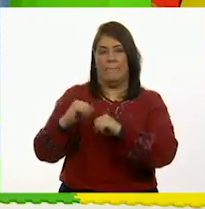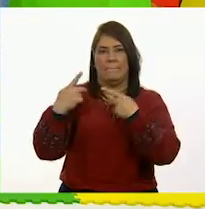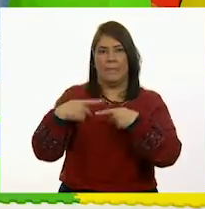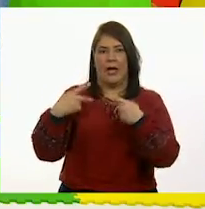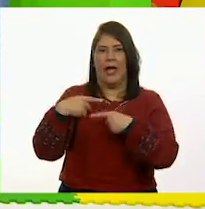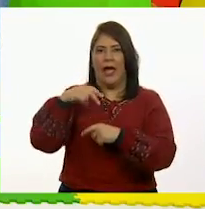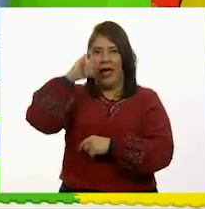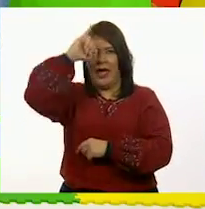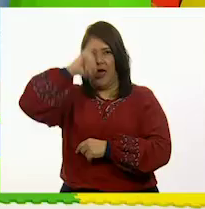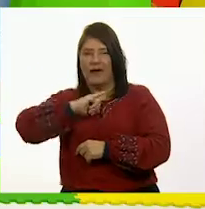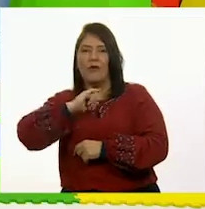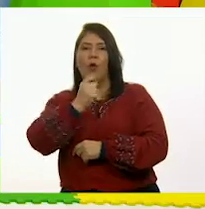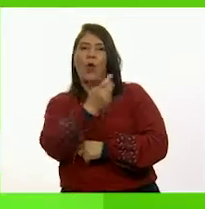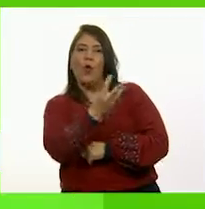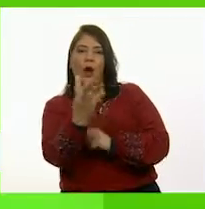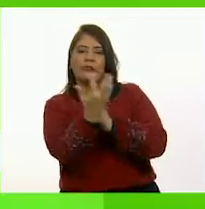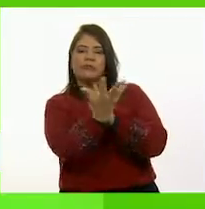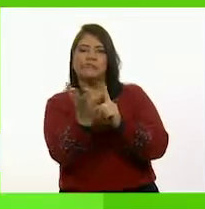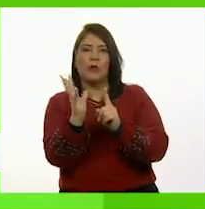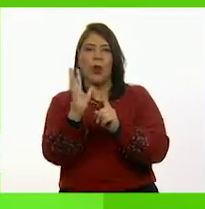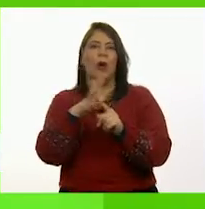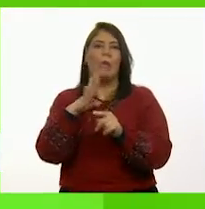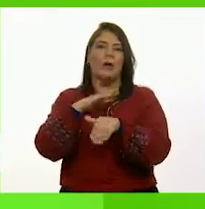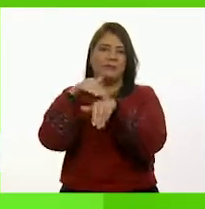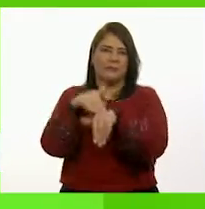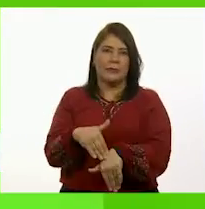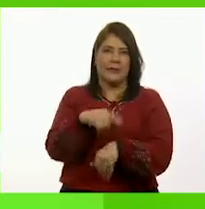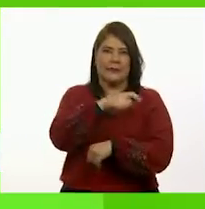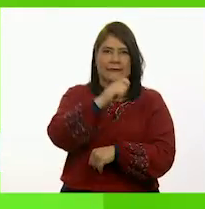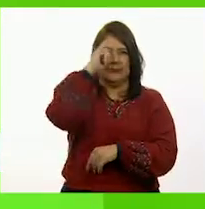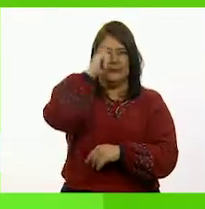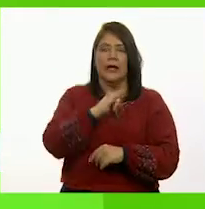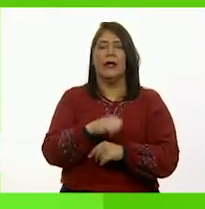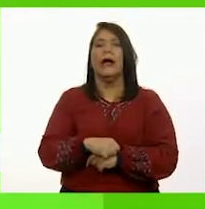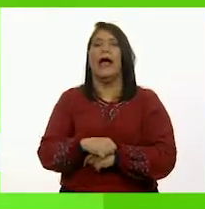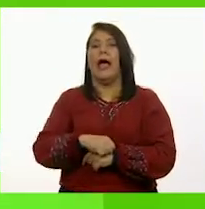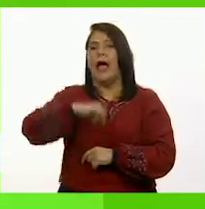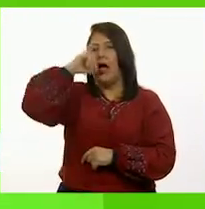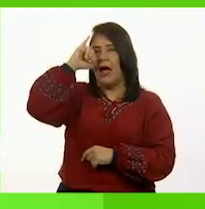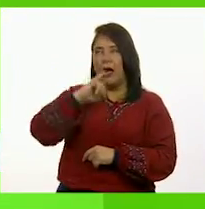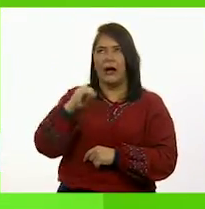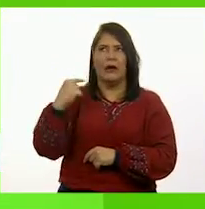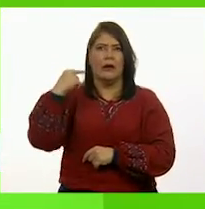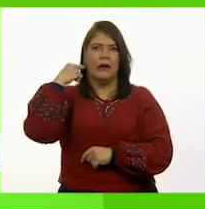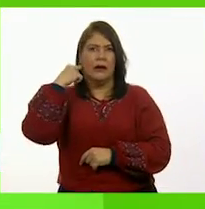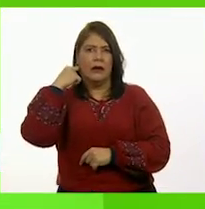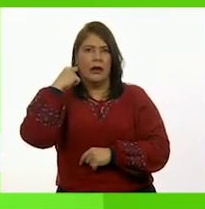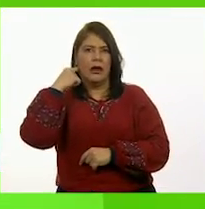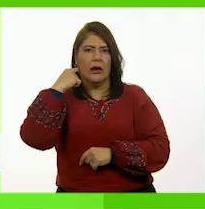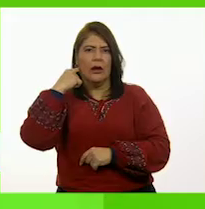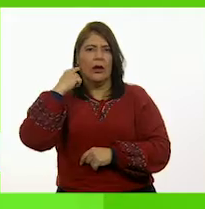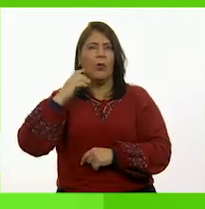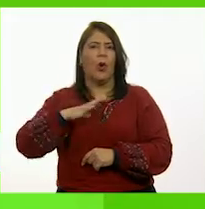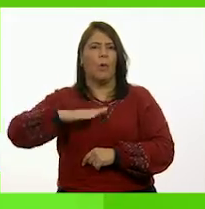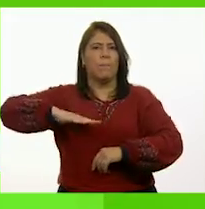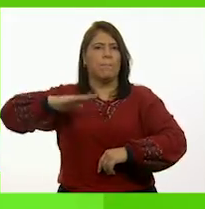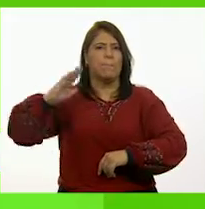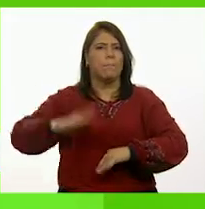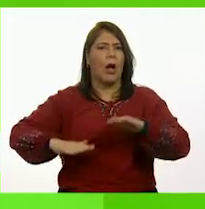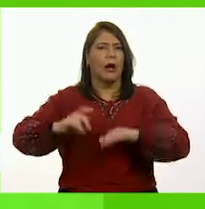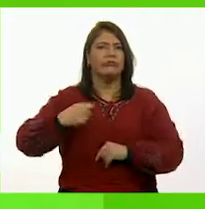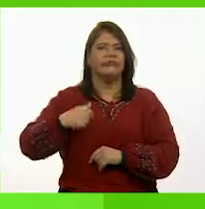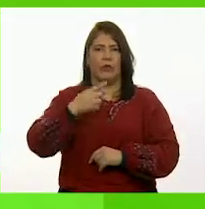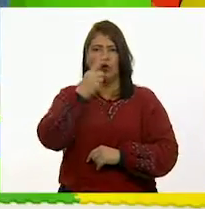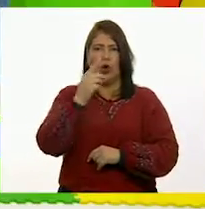demás jugadores serán la tribu. El jefe indica, escuchamos un golpe de bote, saludamos diciendo